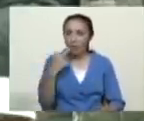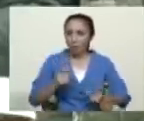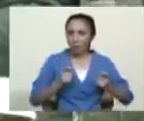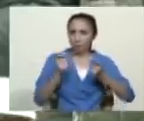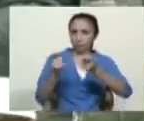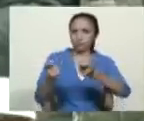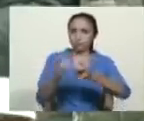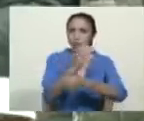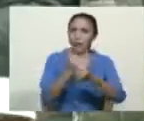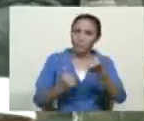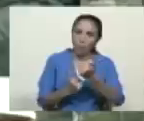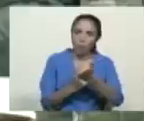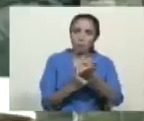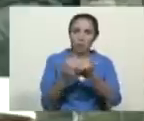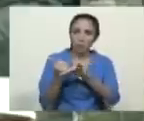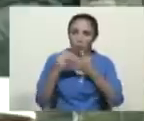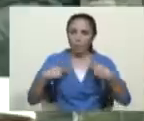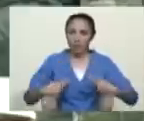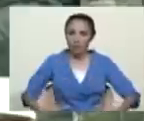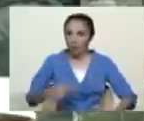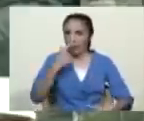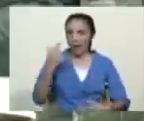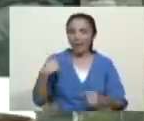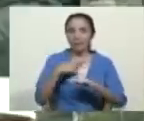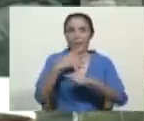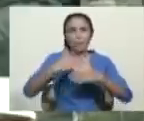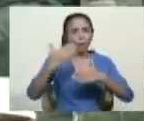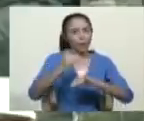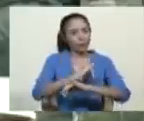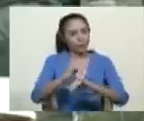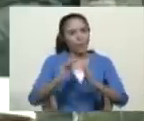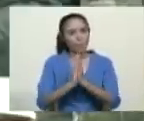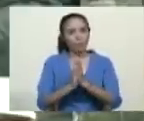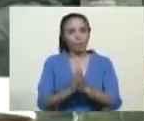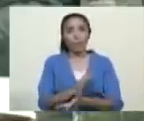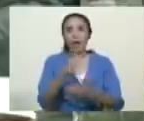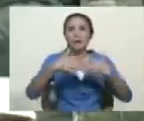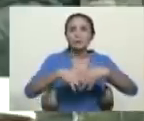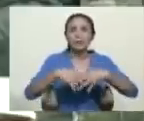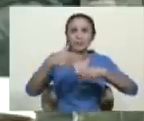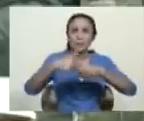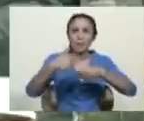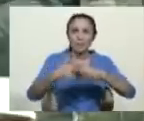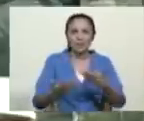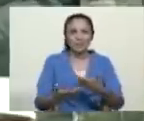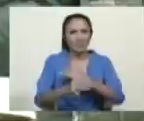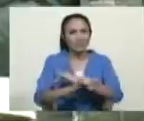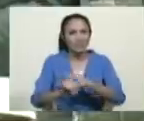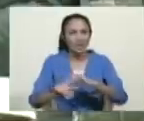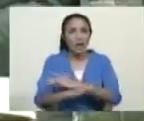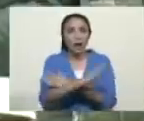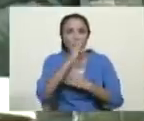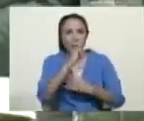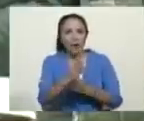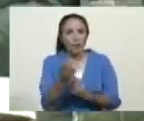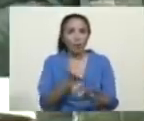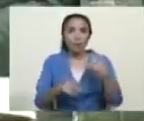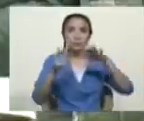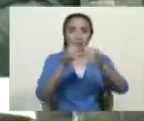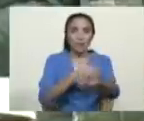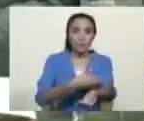para la asistencia humanitaria. ¿Y qué pasa con lo de PDVSA? Allí en las cuentas de PDVSA hay